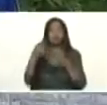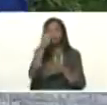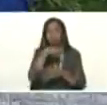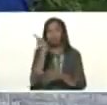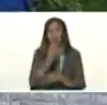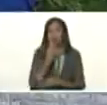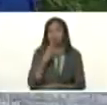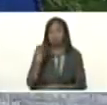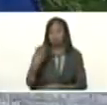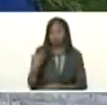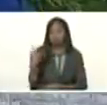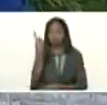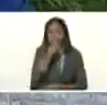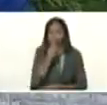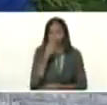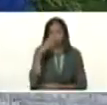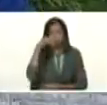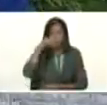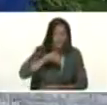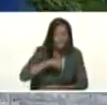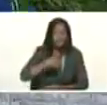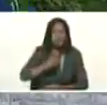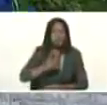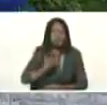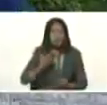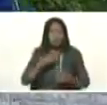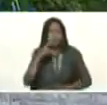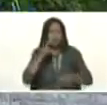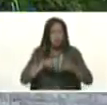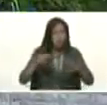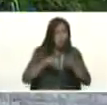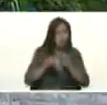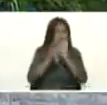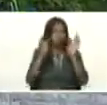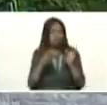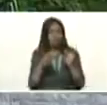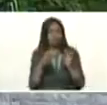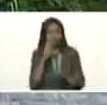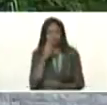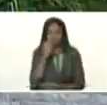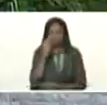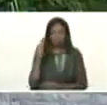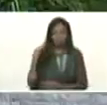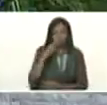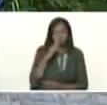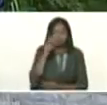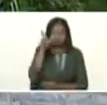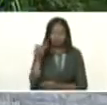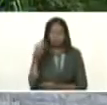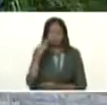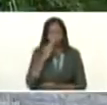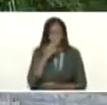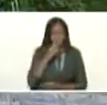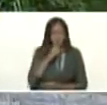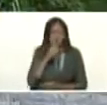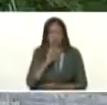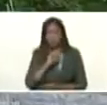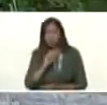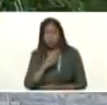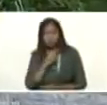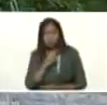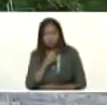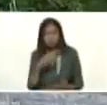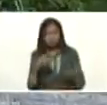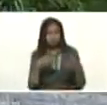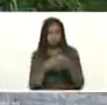asco que Donald Trump sentía al estar sentado ahí, le olía mal, es la gente con que estaba